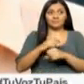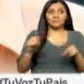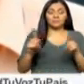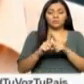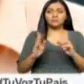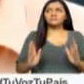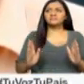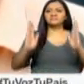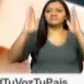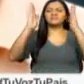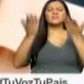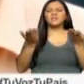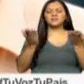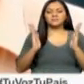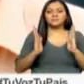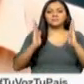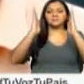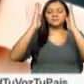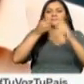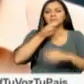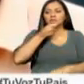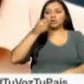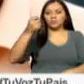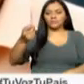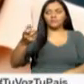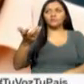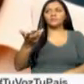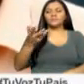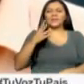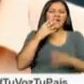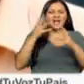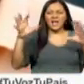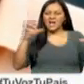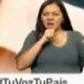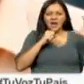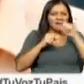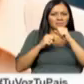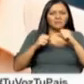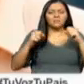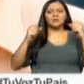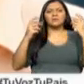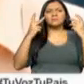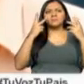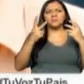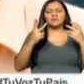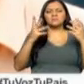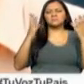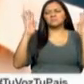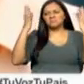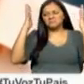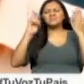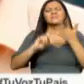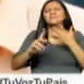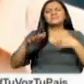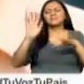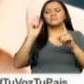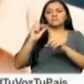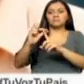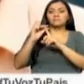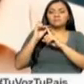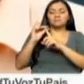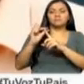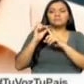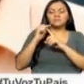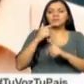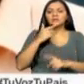instalaron, cogieron micrófono, de pusieron, empezaron a hablar, viva el parro, ¿cómo están? De empezaron a decirme que yo, Domingo